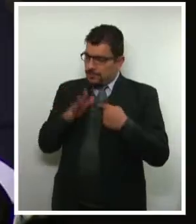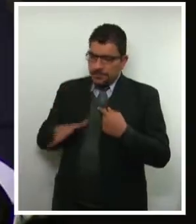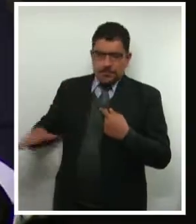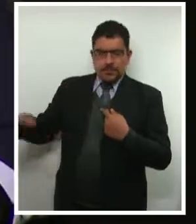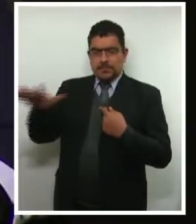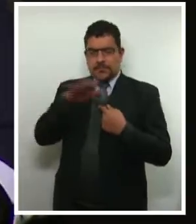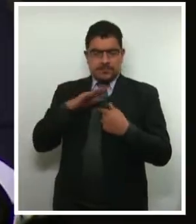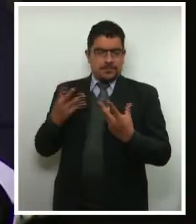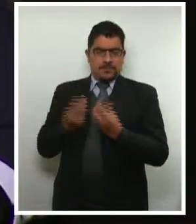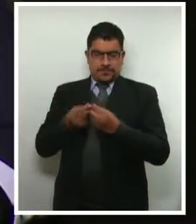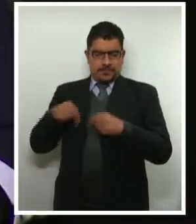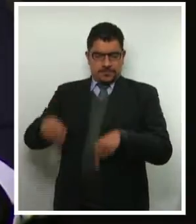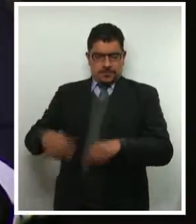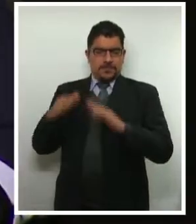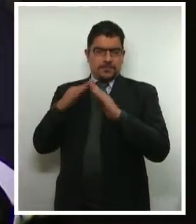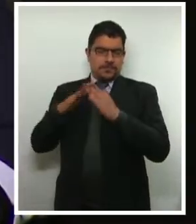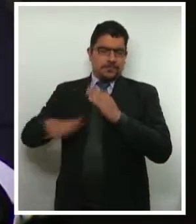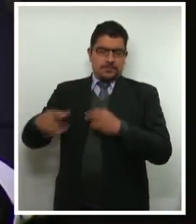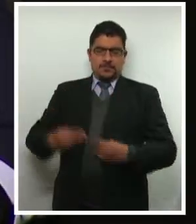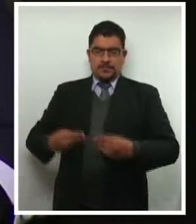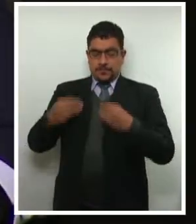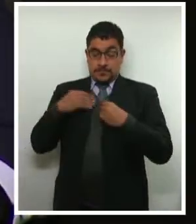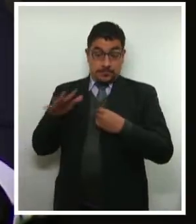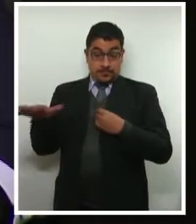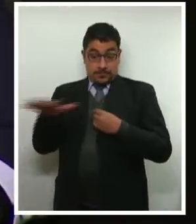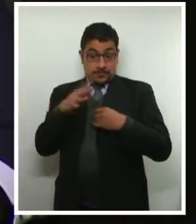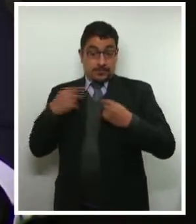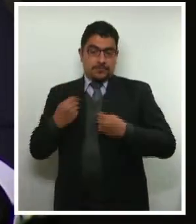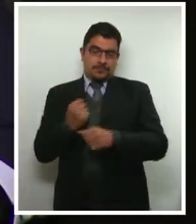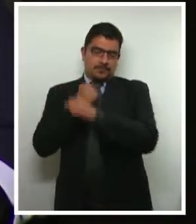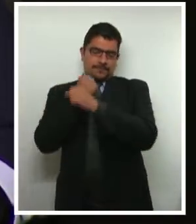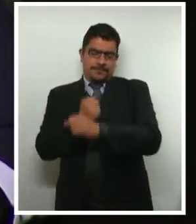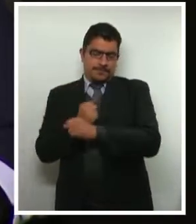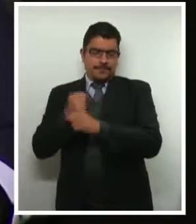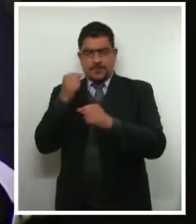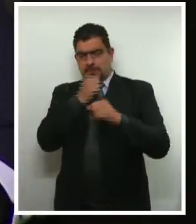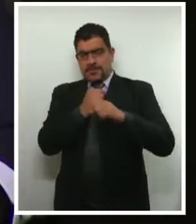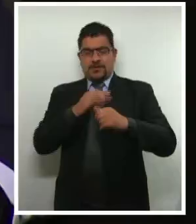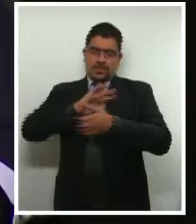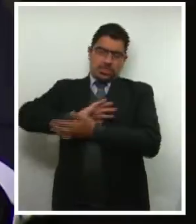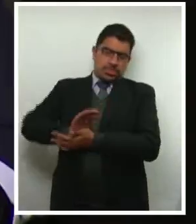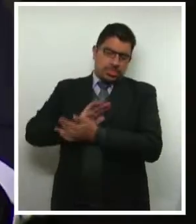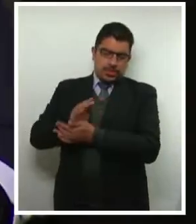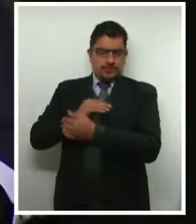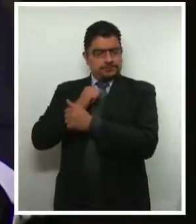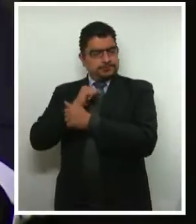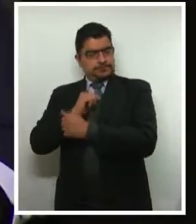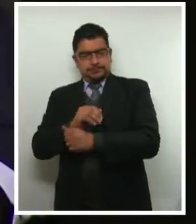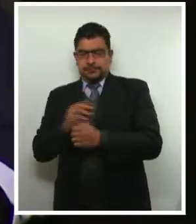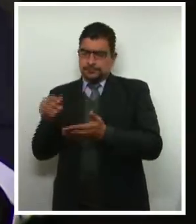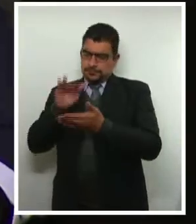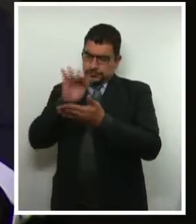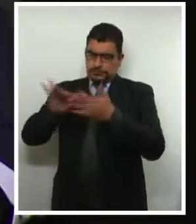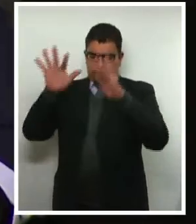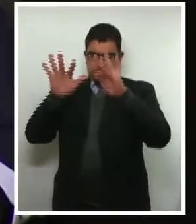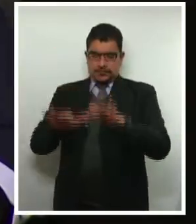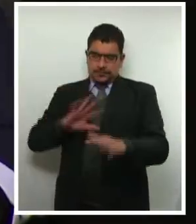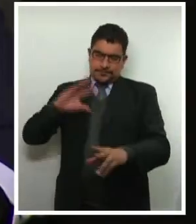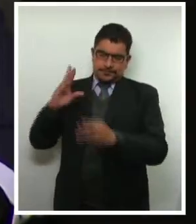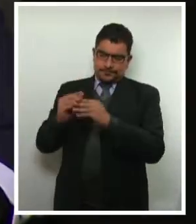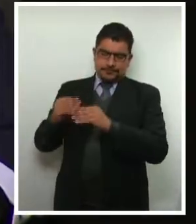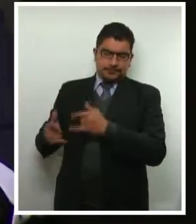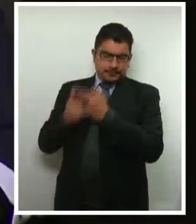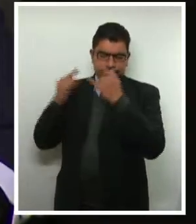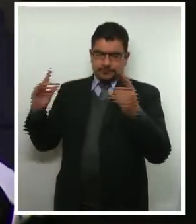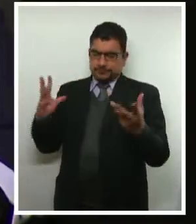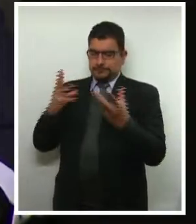pobladores y la resistencia histórica contra la opresión. Es la culminación de una transición